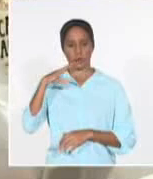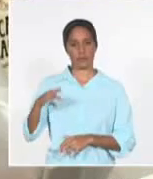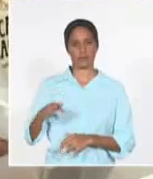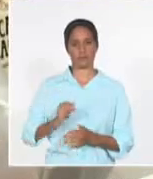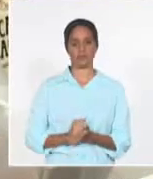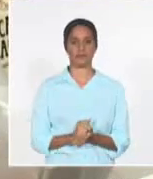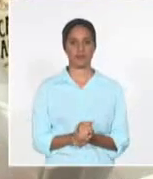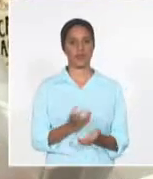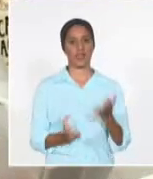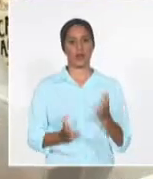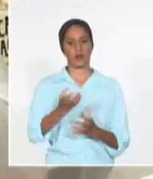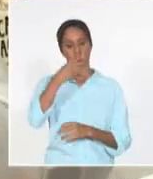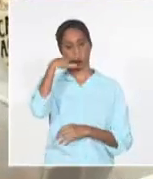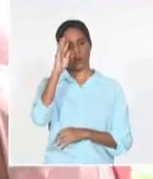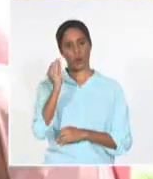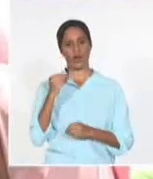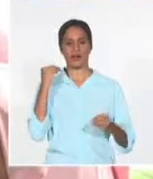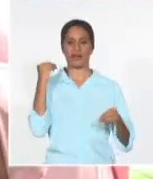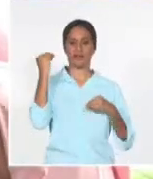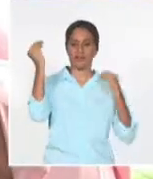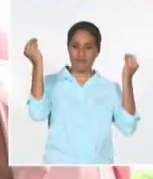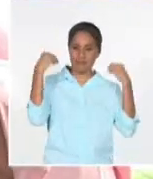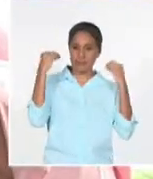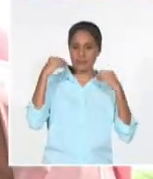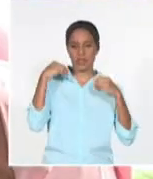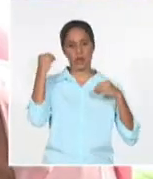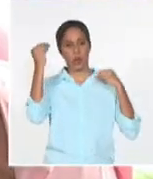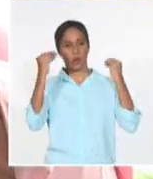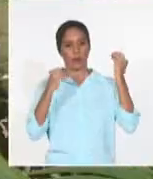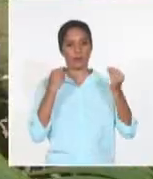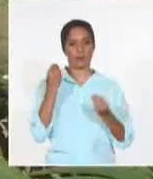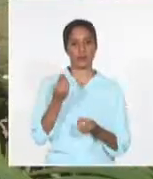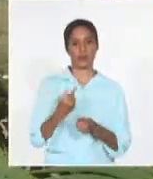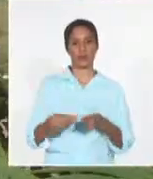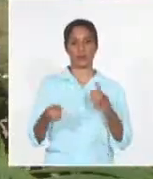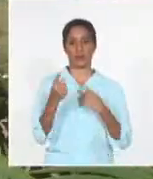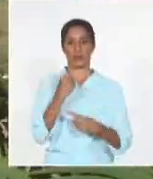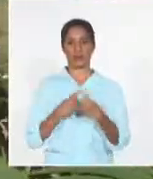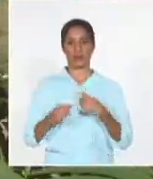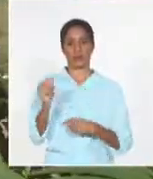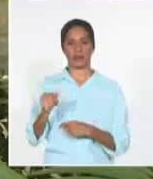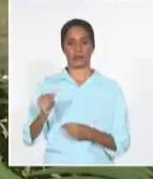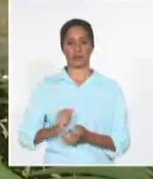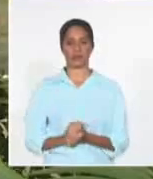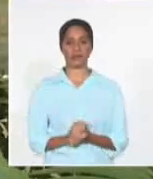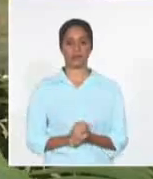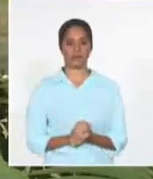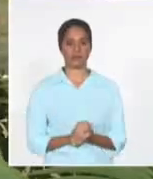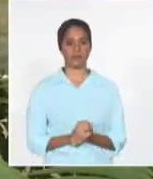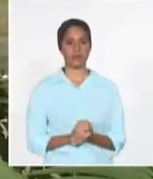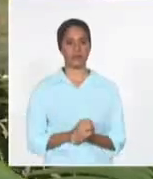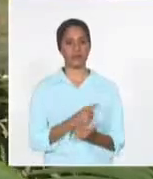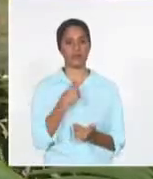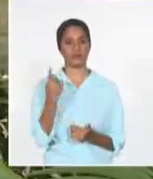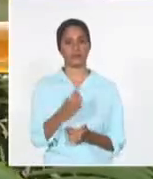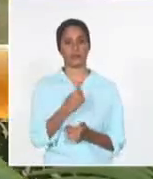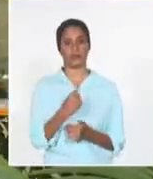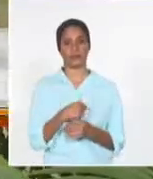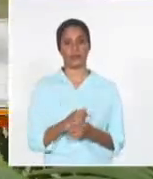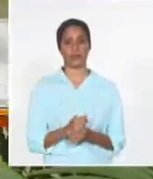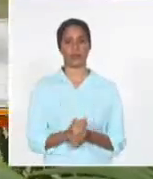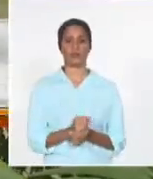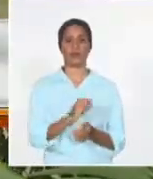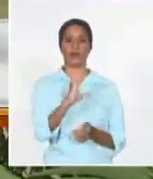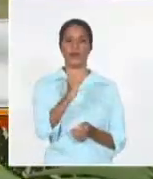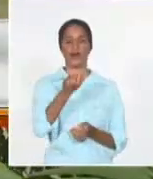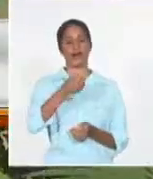por el conocimiento de sus expresiones en el ámbito regional. Y el que sabe, hay una región que se llama El Padrón, que hay más de 16 burenes, donde